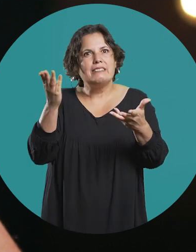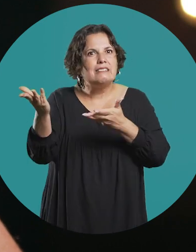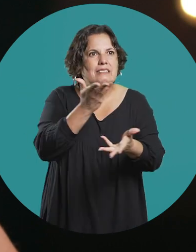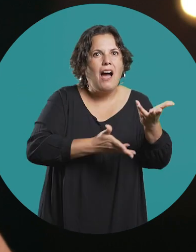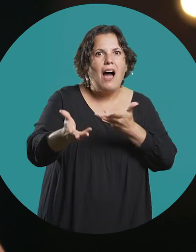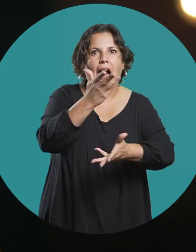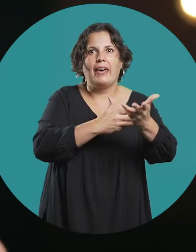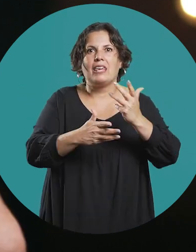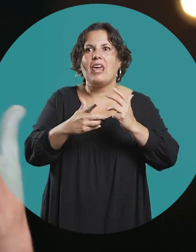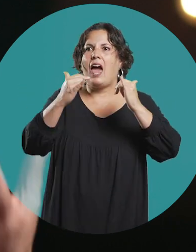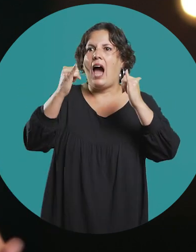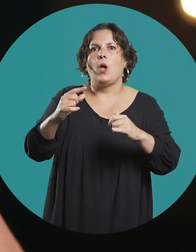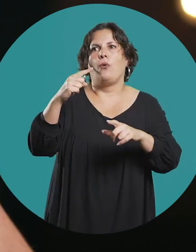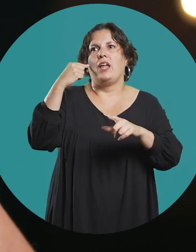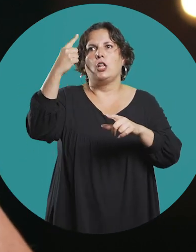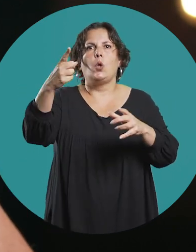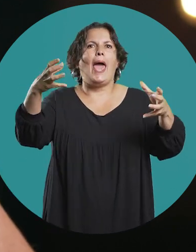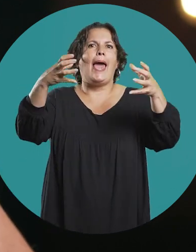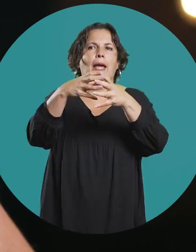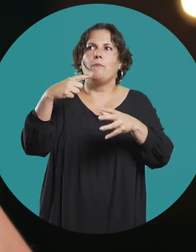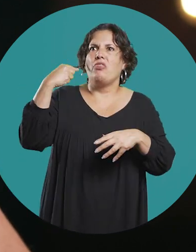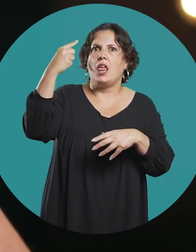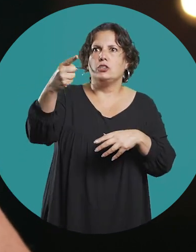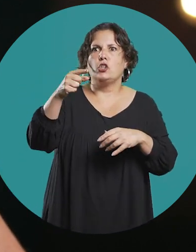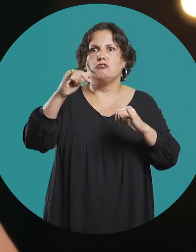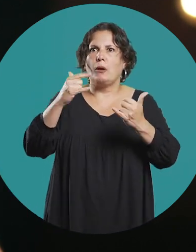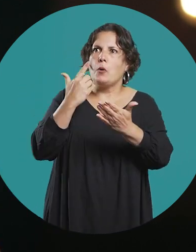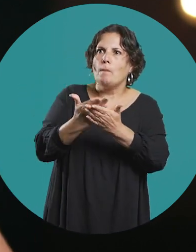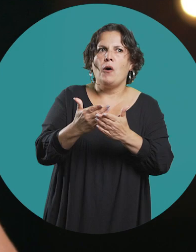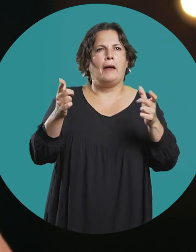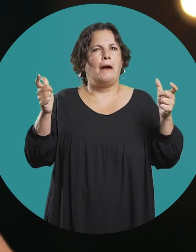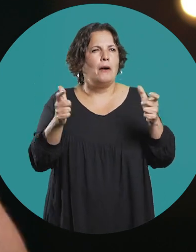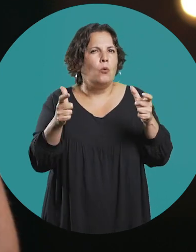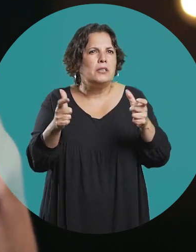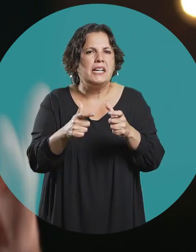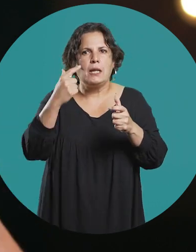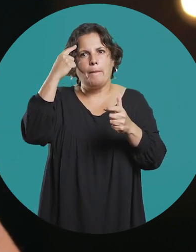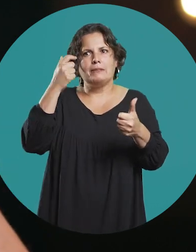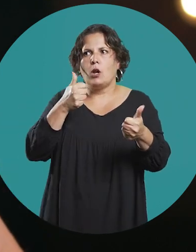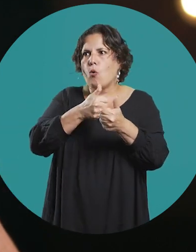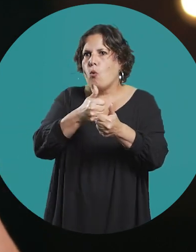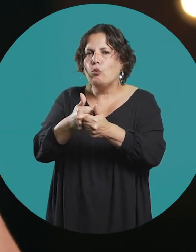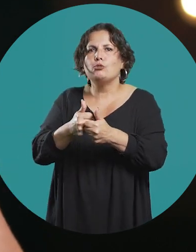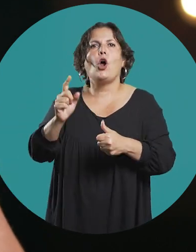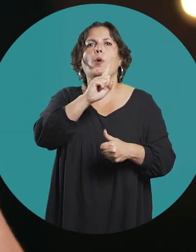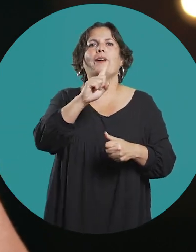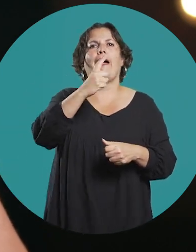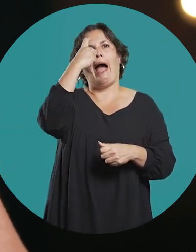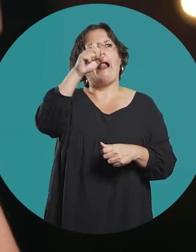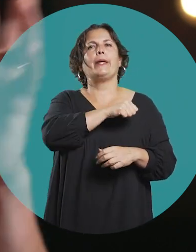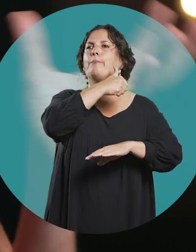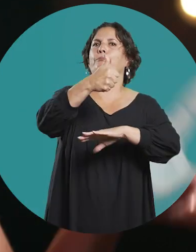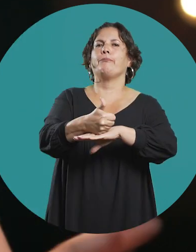¿no? Cuando hay un equipo directivo que propone reunirse y pensar juntos, no es tanto que venga alguien